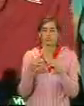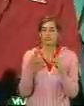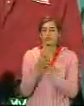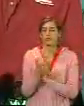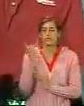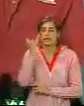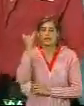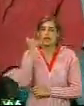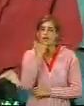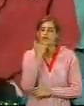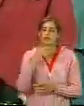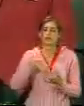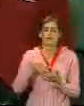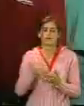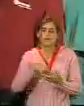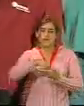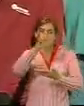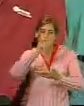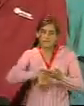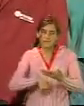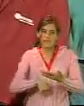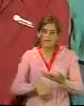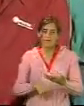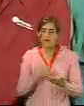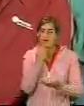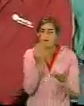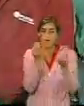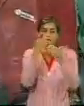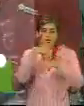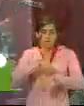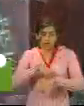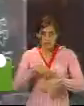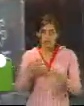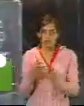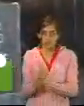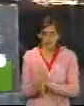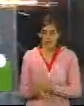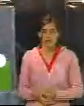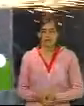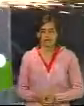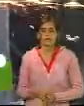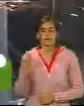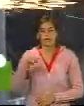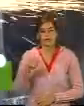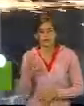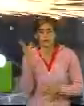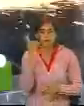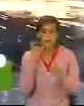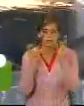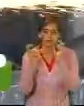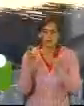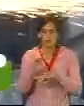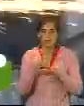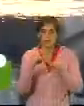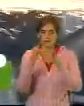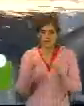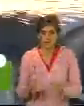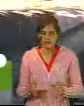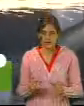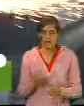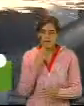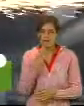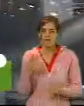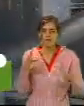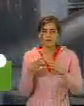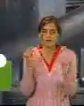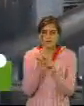impresiones de lo que ha sido pues la firma de este acuerdo por parte acá. Bueno, escuchemos palabras del ministro que en este momento pues se va a dirigir